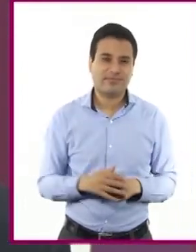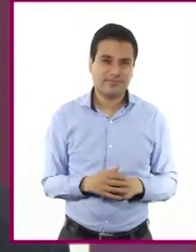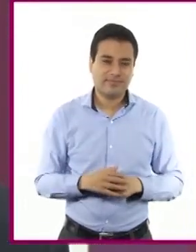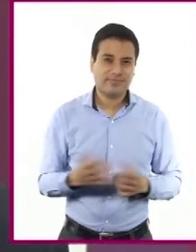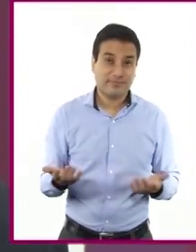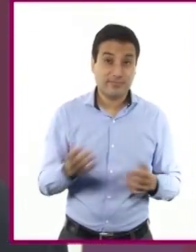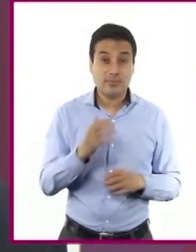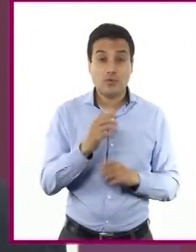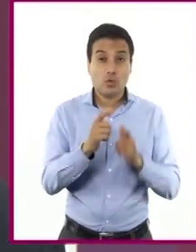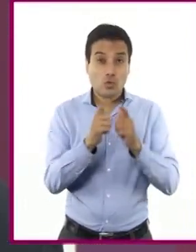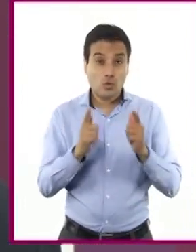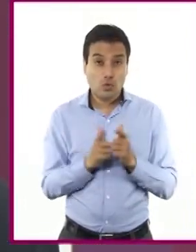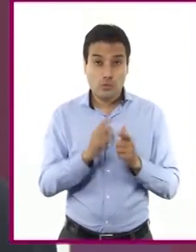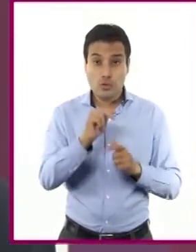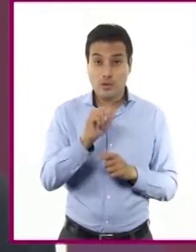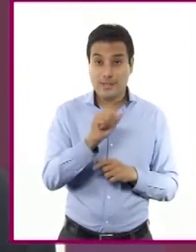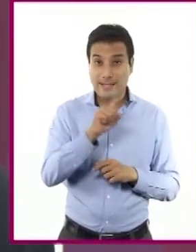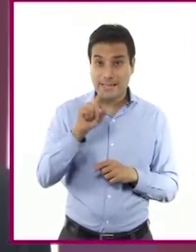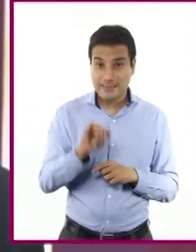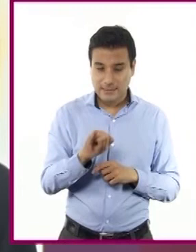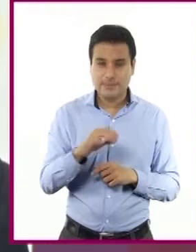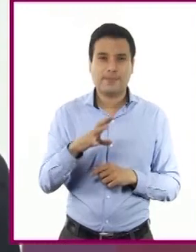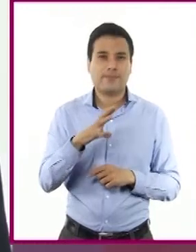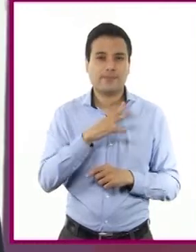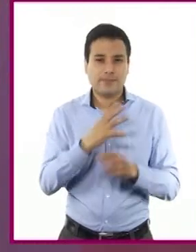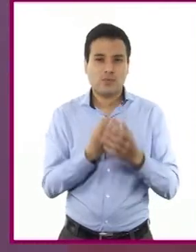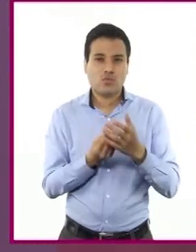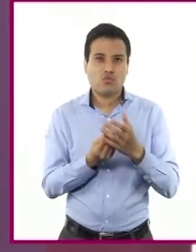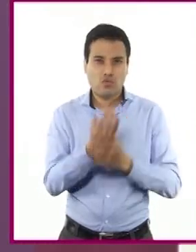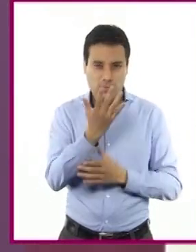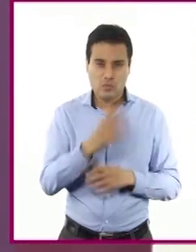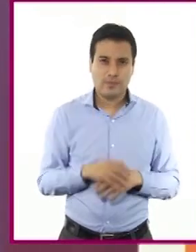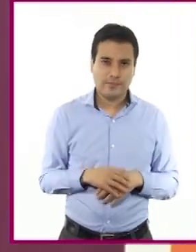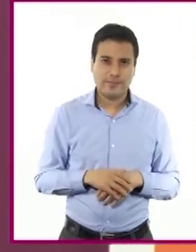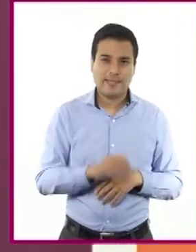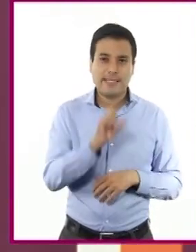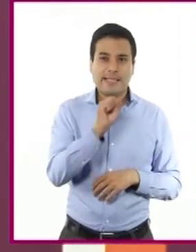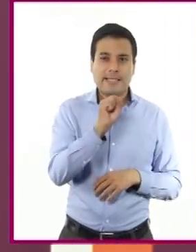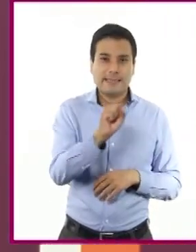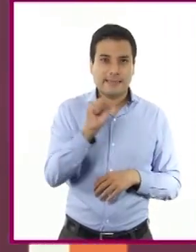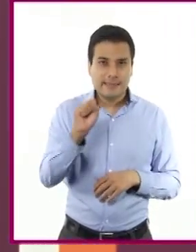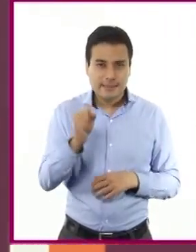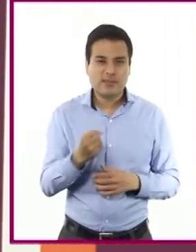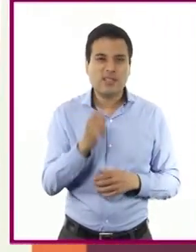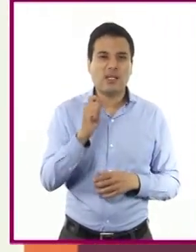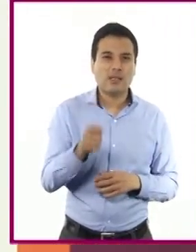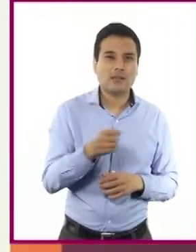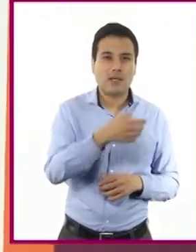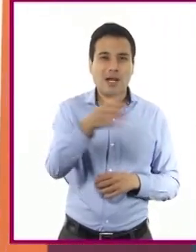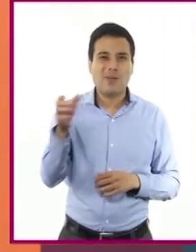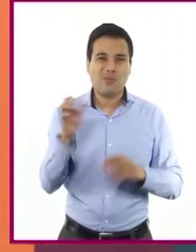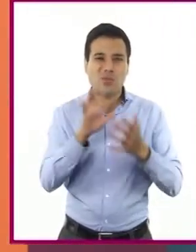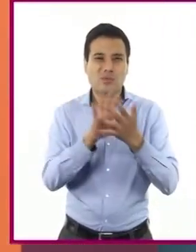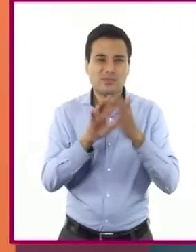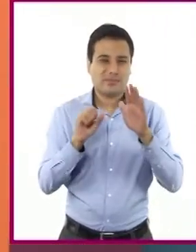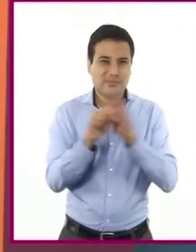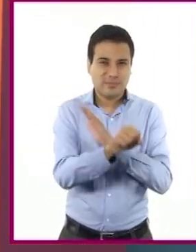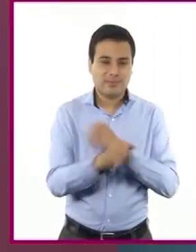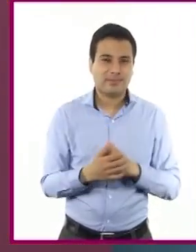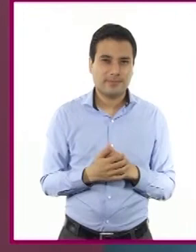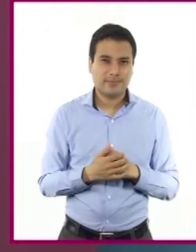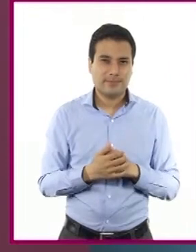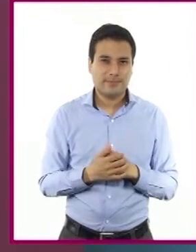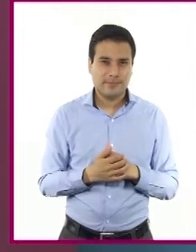establecieron diferentes cuerpos de coerción política, como las SS o los campos de concentración, en un principio dedicados